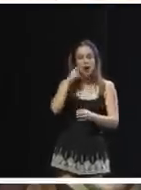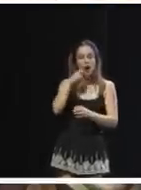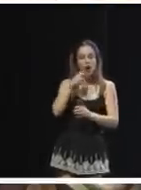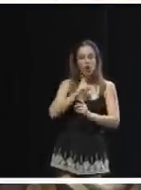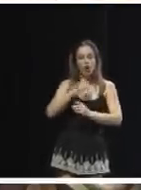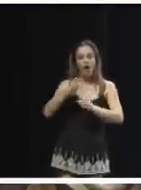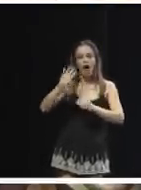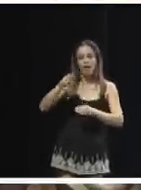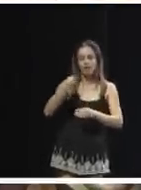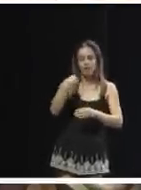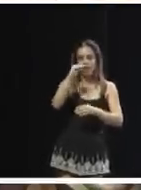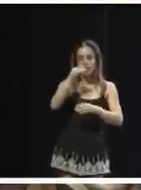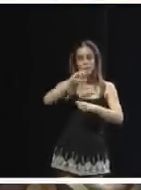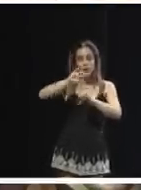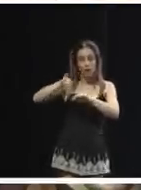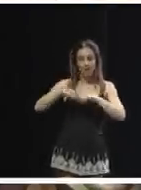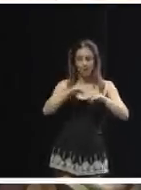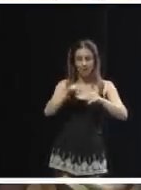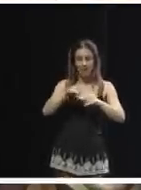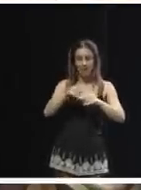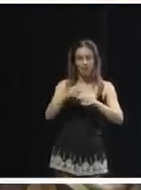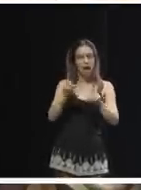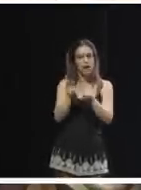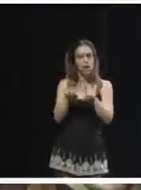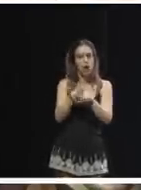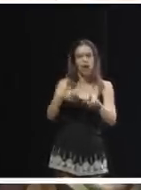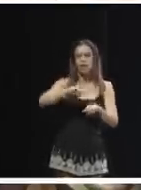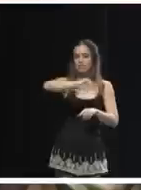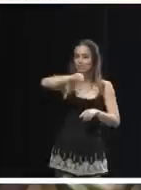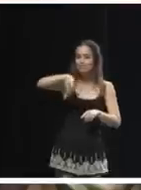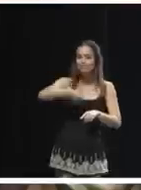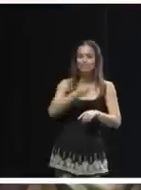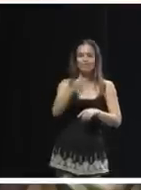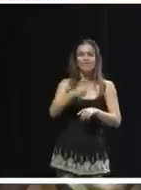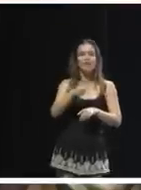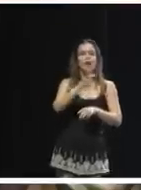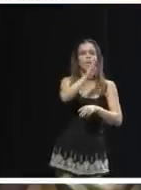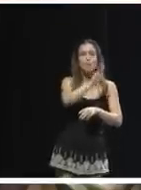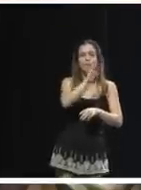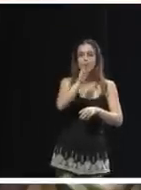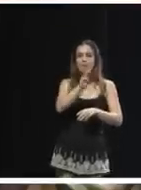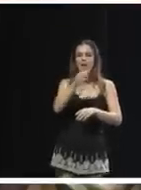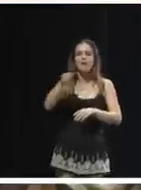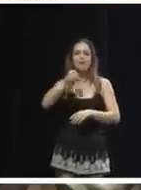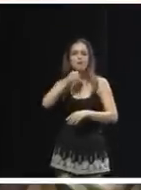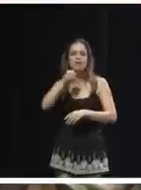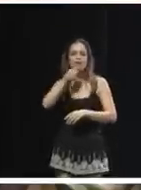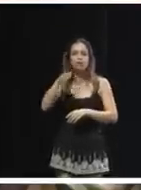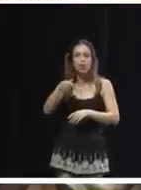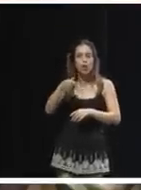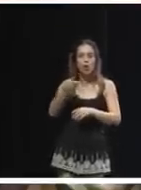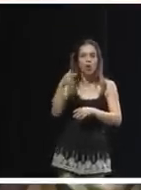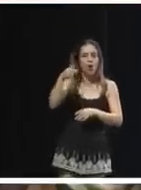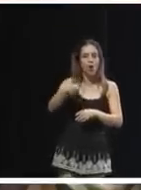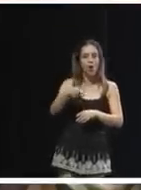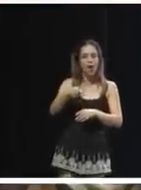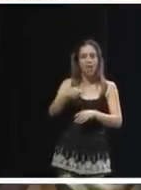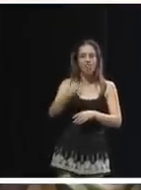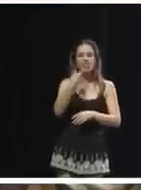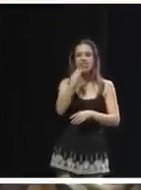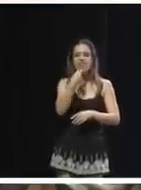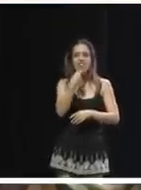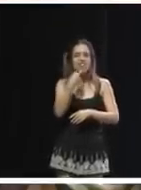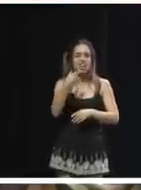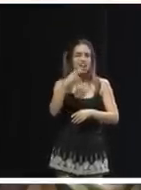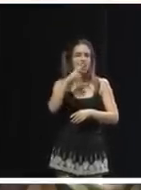en una tierra como la vuestra, en la que el Partido Socialista y el Partido Popular os han condenado a no tener futuro. Me sumo a